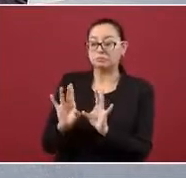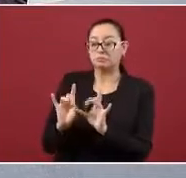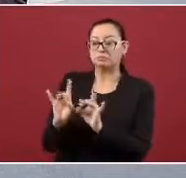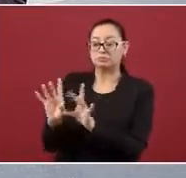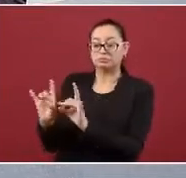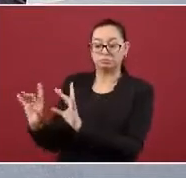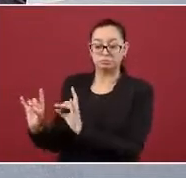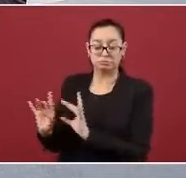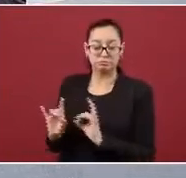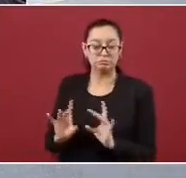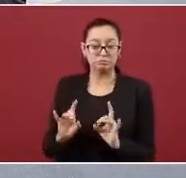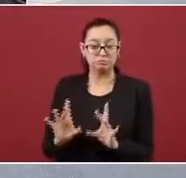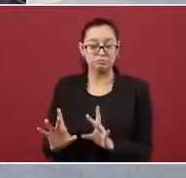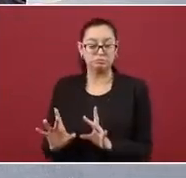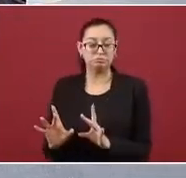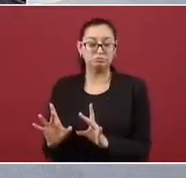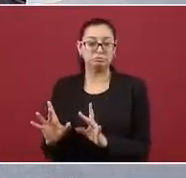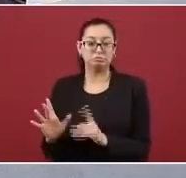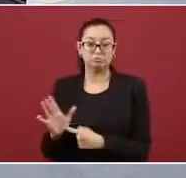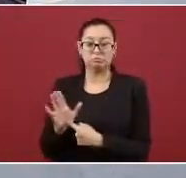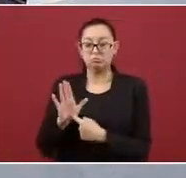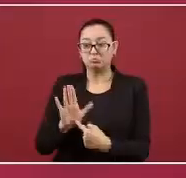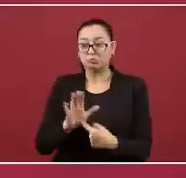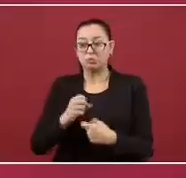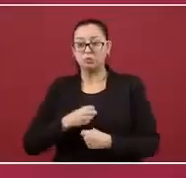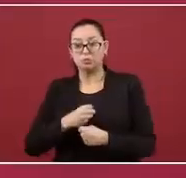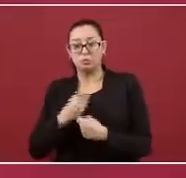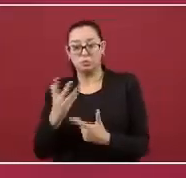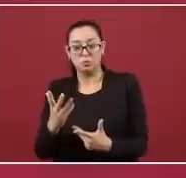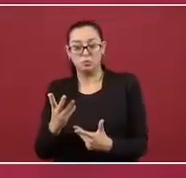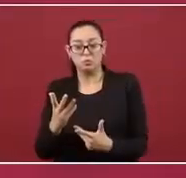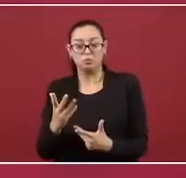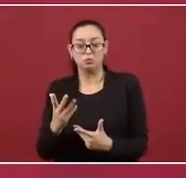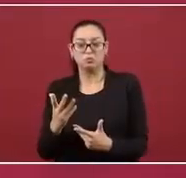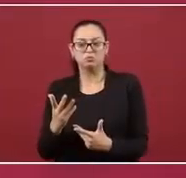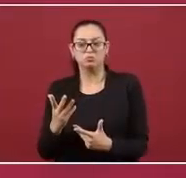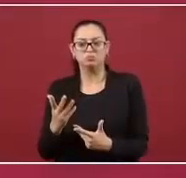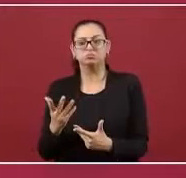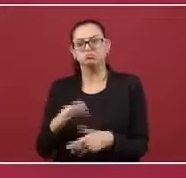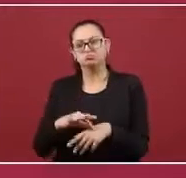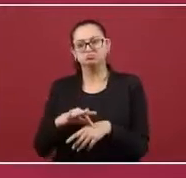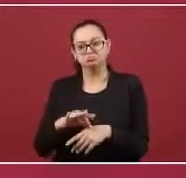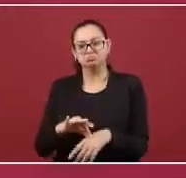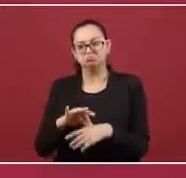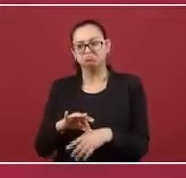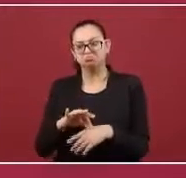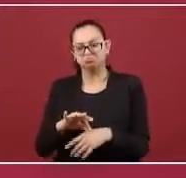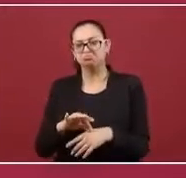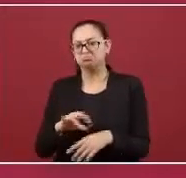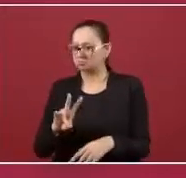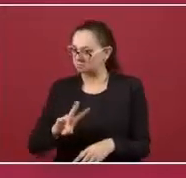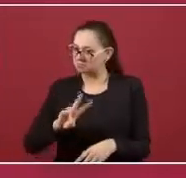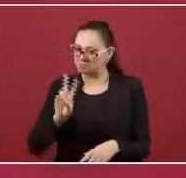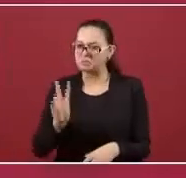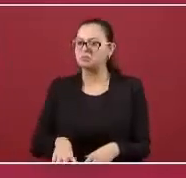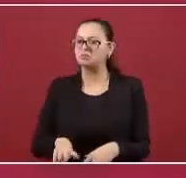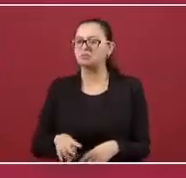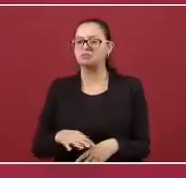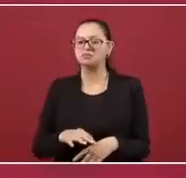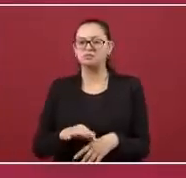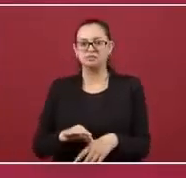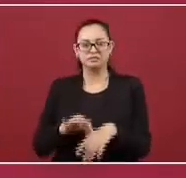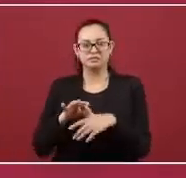se expresan, que se manifiestan, que son en realidad, de verdad,